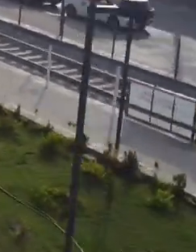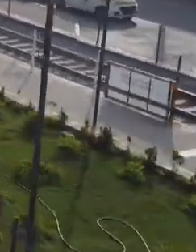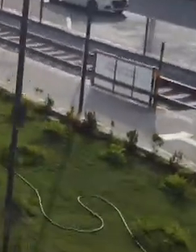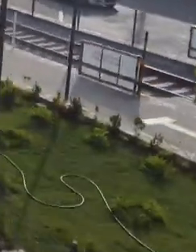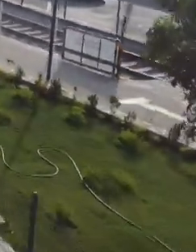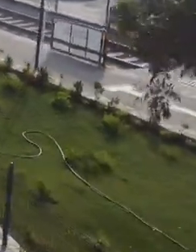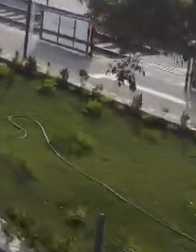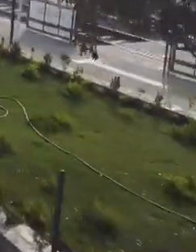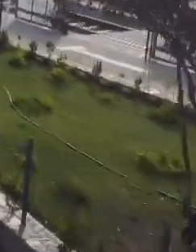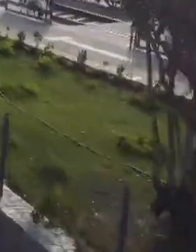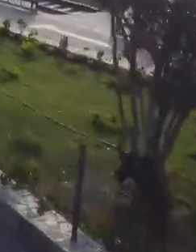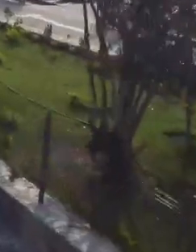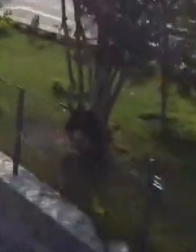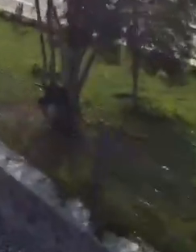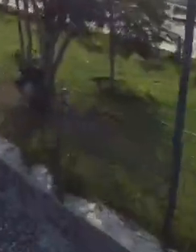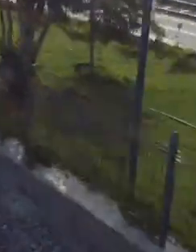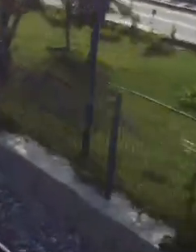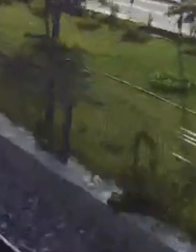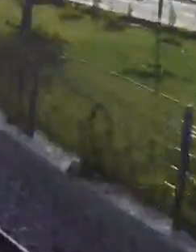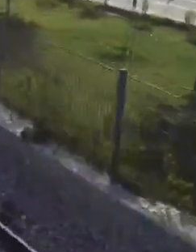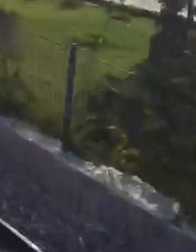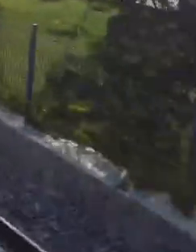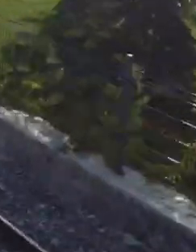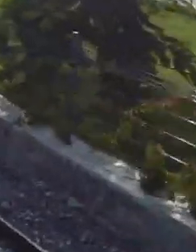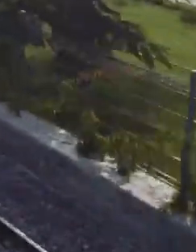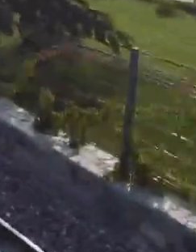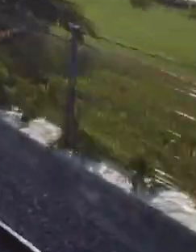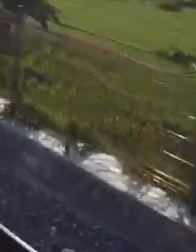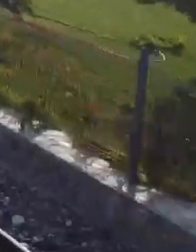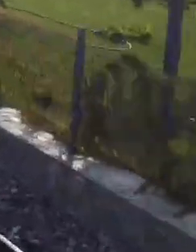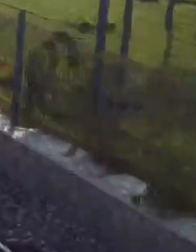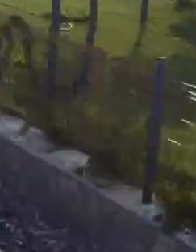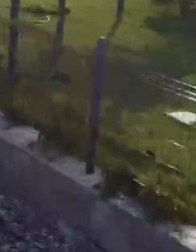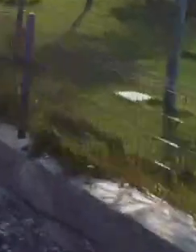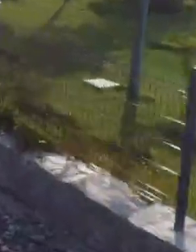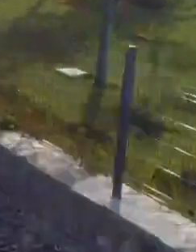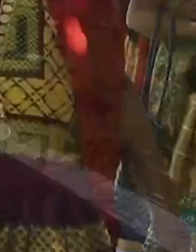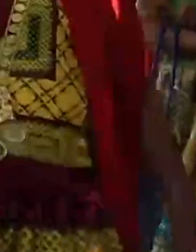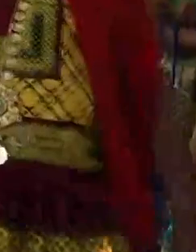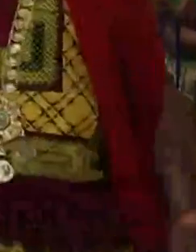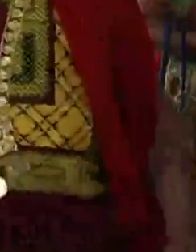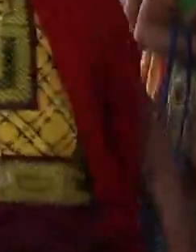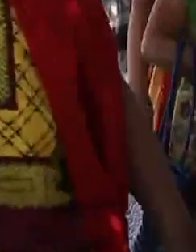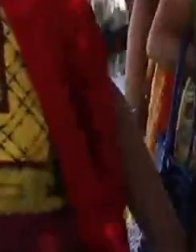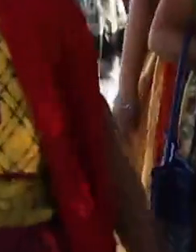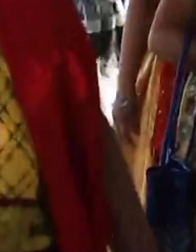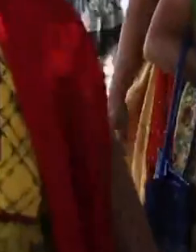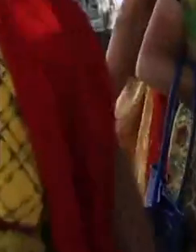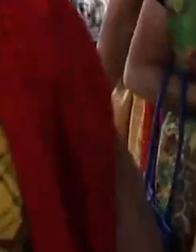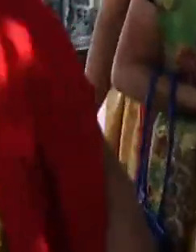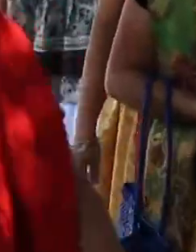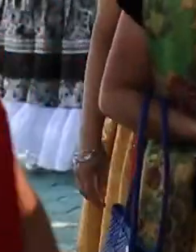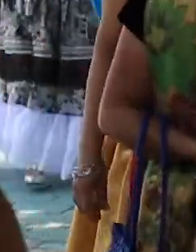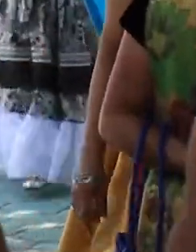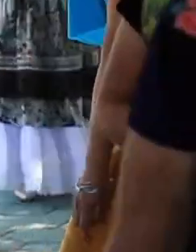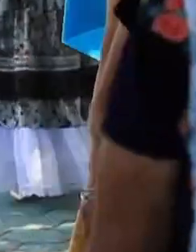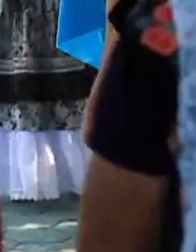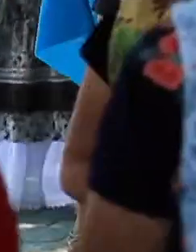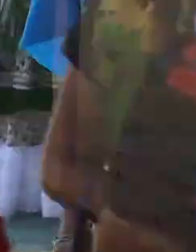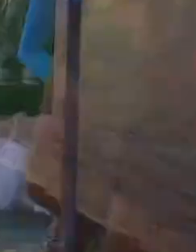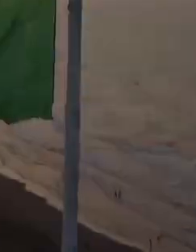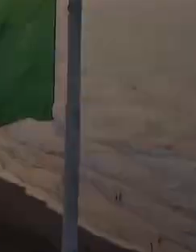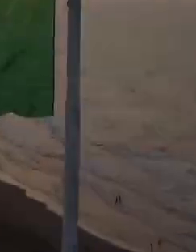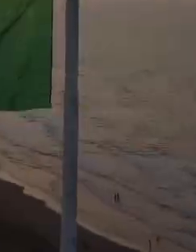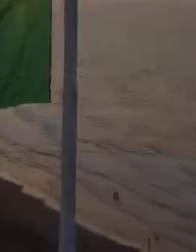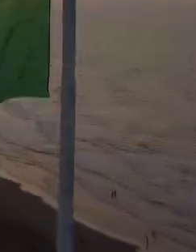El corredor interoceánico impulsa el desarrollo del Istmo y el sur-sureste. Inicia el renacimiento del Istmo de